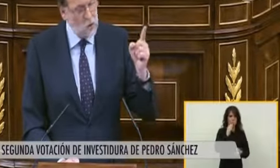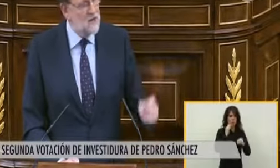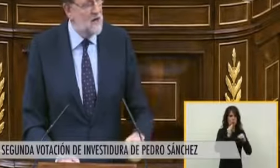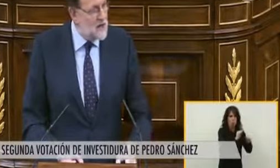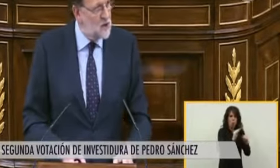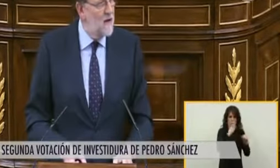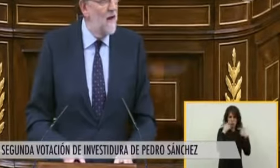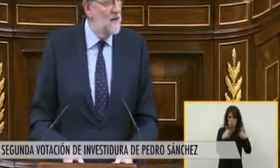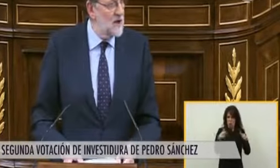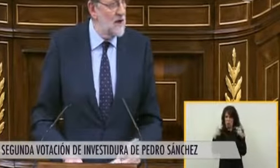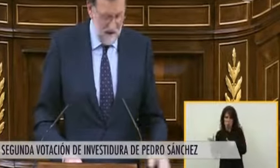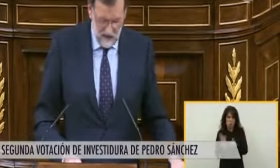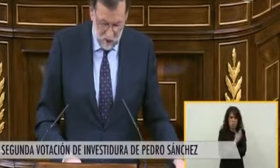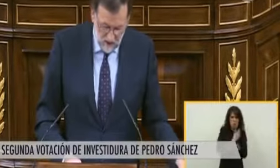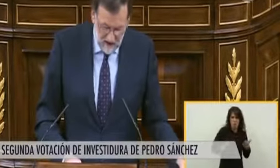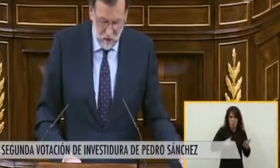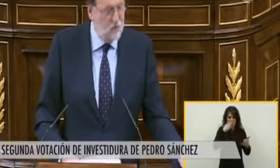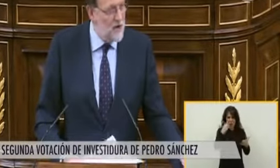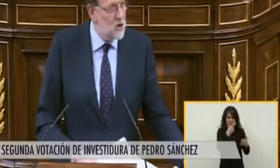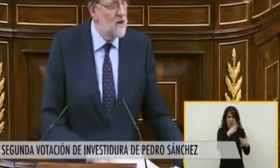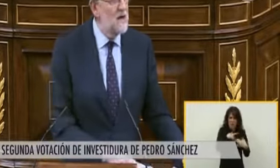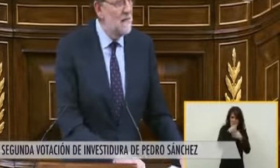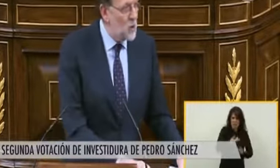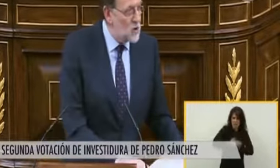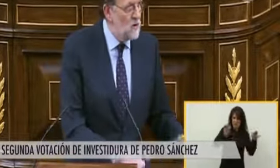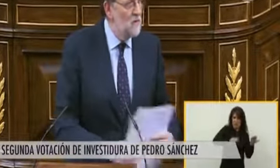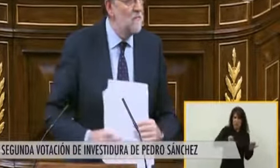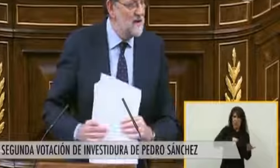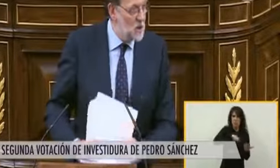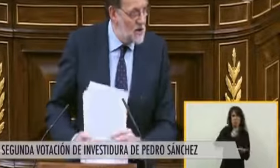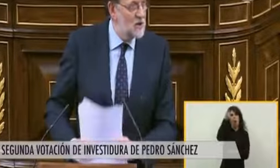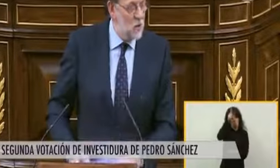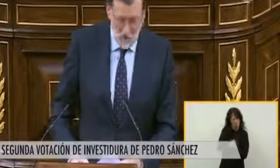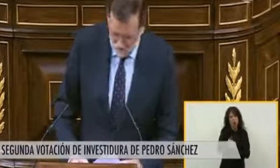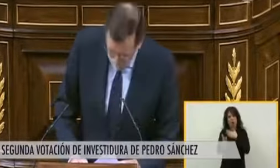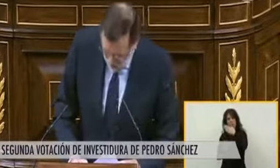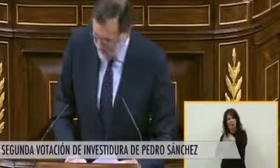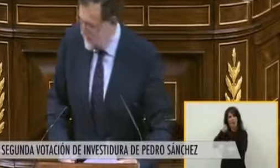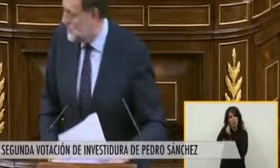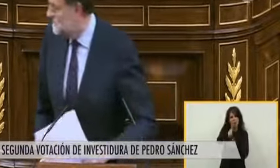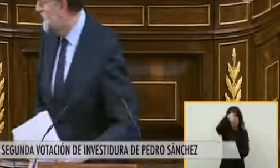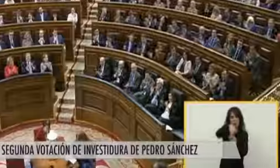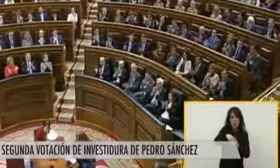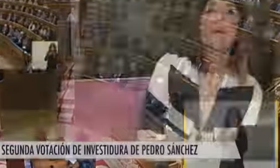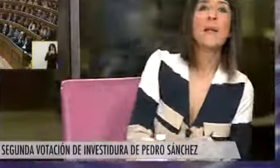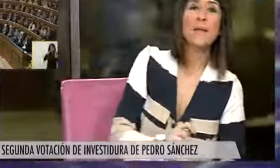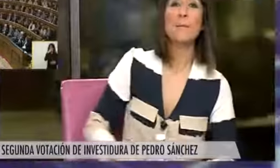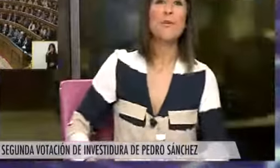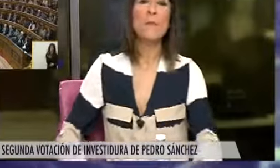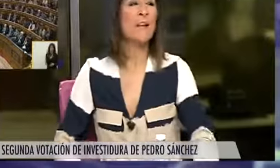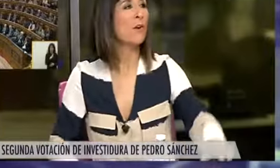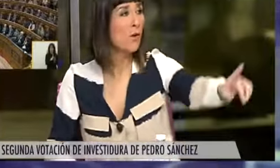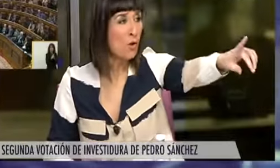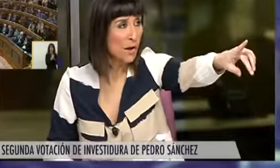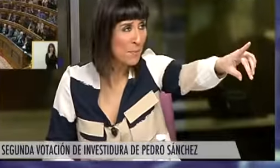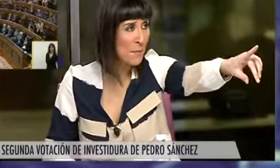y por su interés, a tener que volver a pronunciarse el próximo 26 de junio. Muchas gracias. La